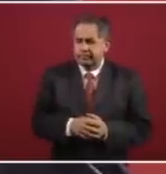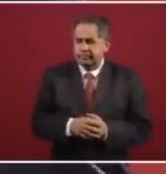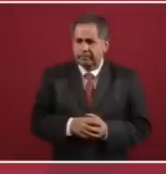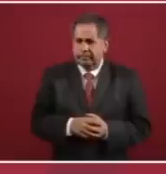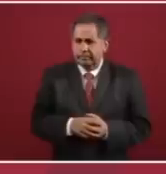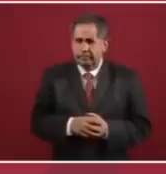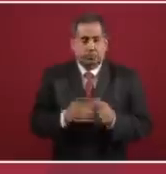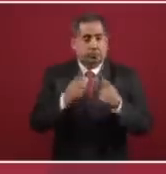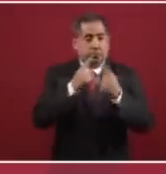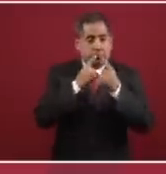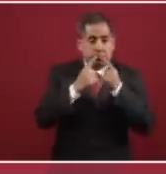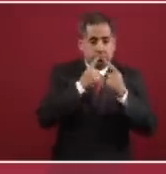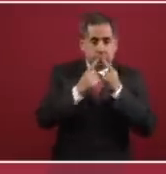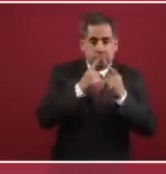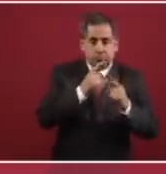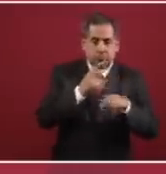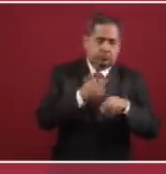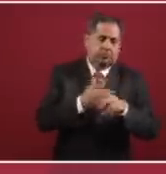consultores,